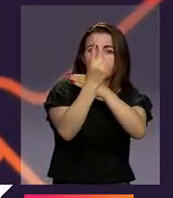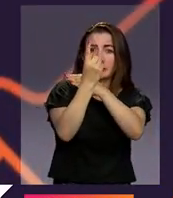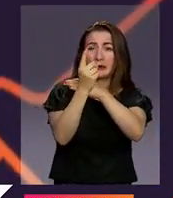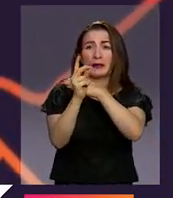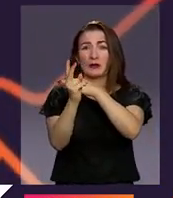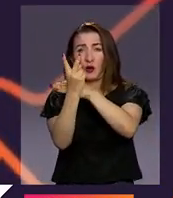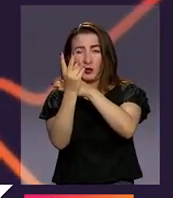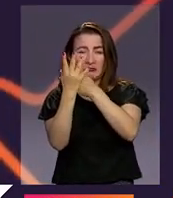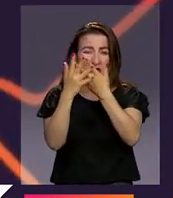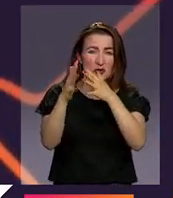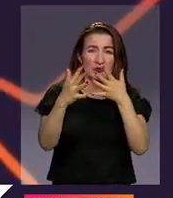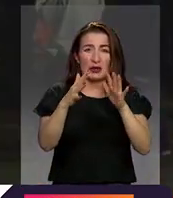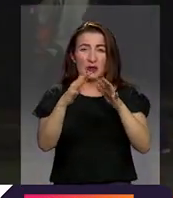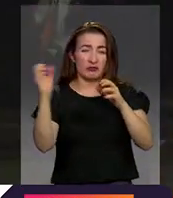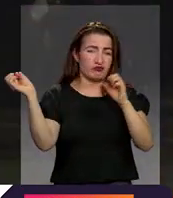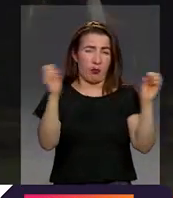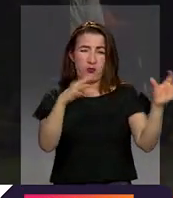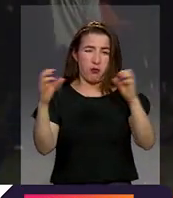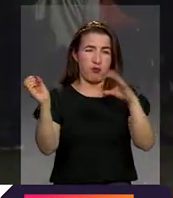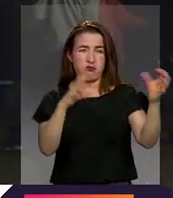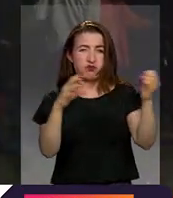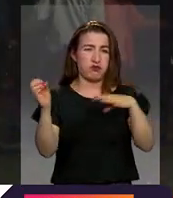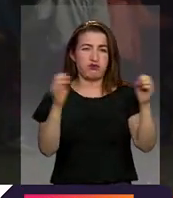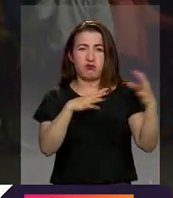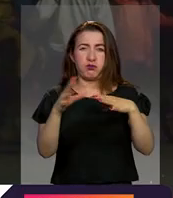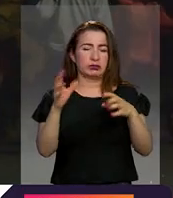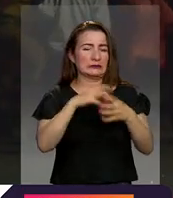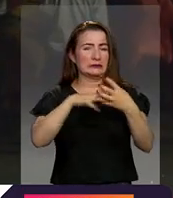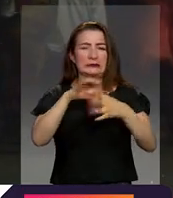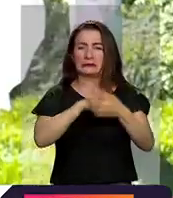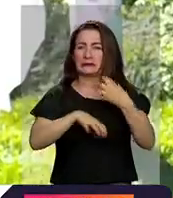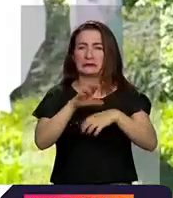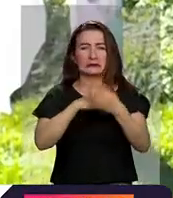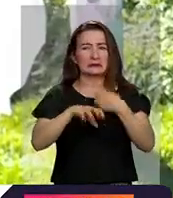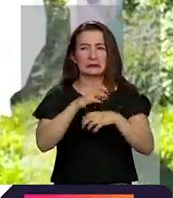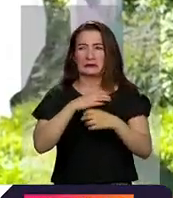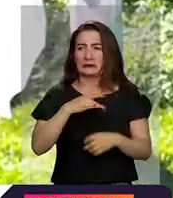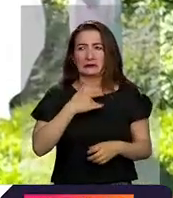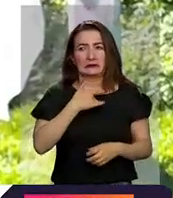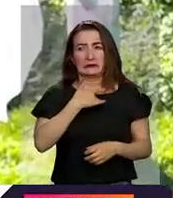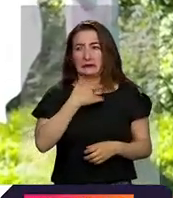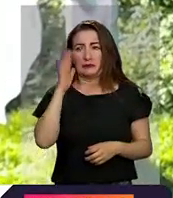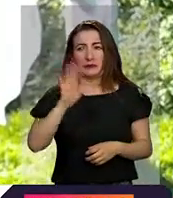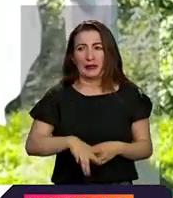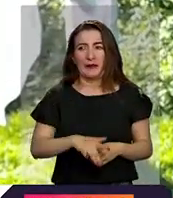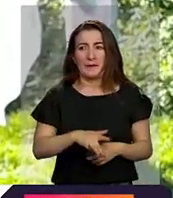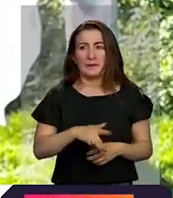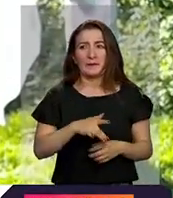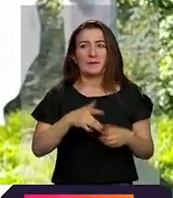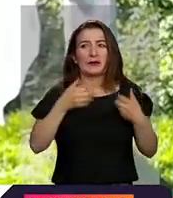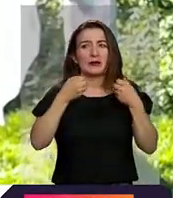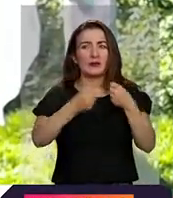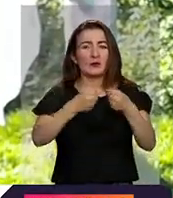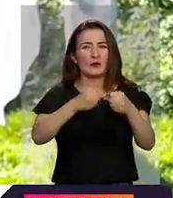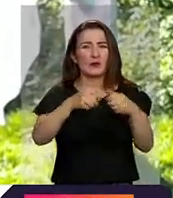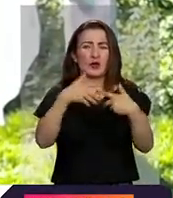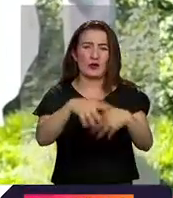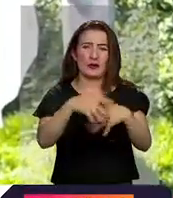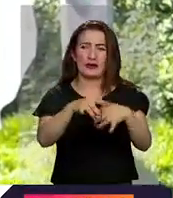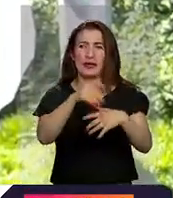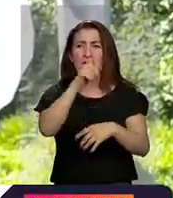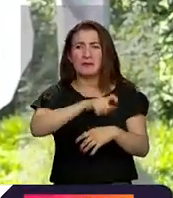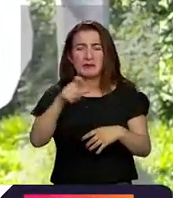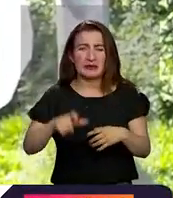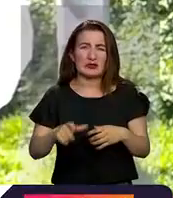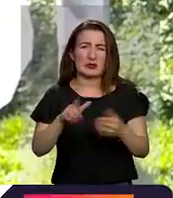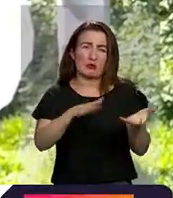23, los fuertes disturbios irrumpieron la tranquilidad de sus habitantes. Es algo indignante que las protestas lleven a que la gente se